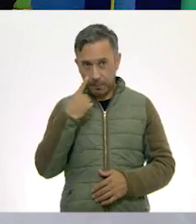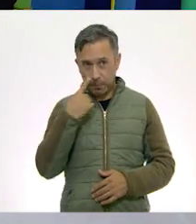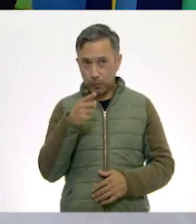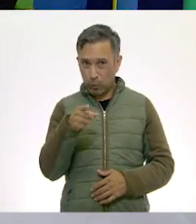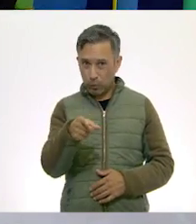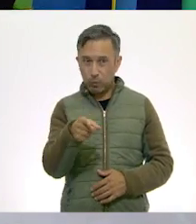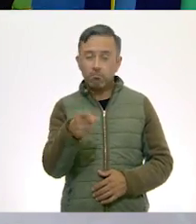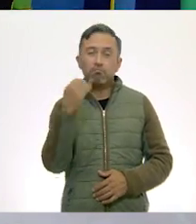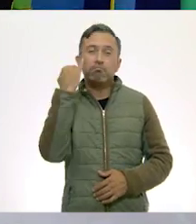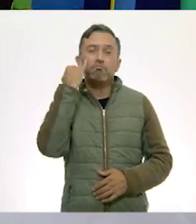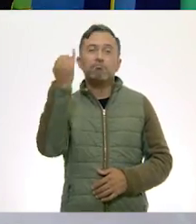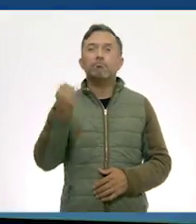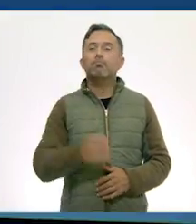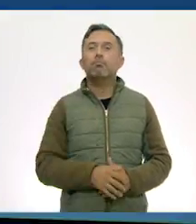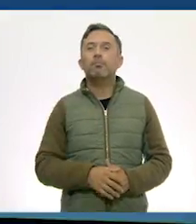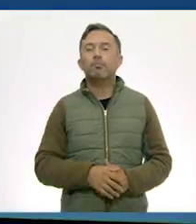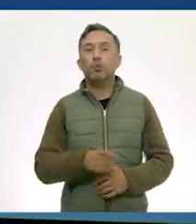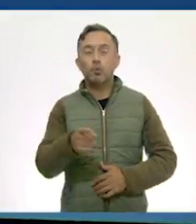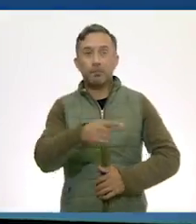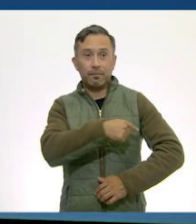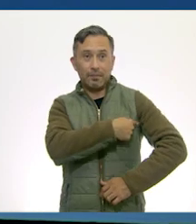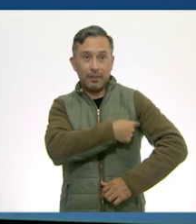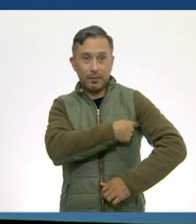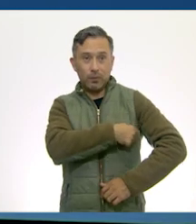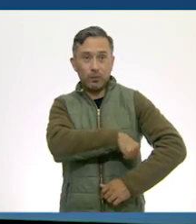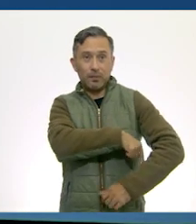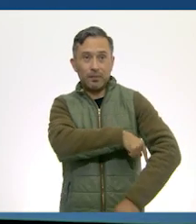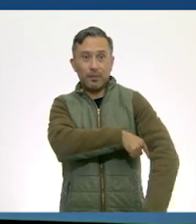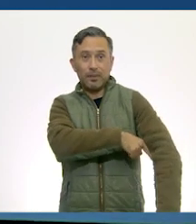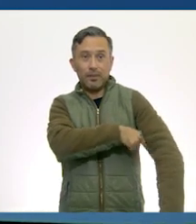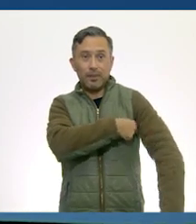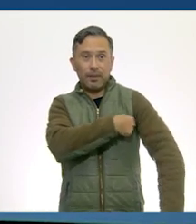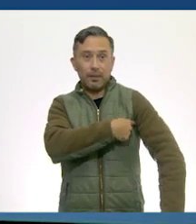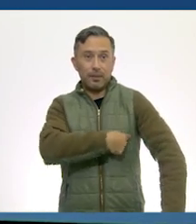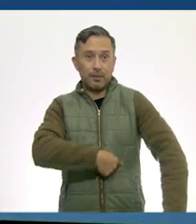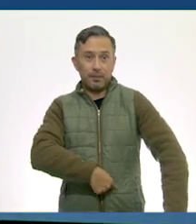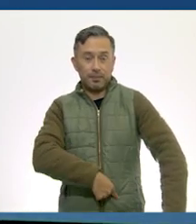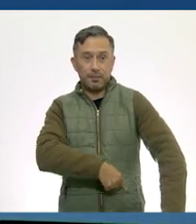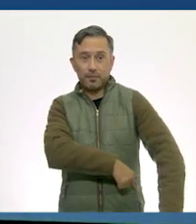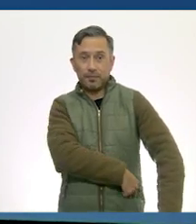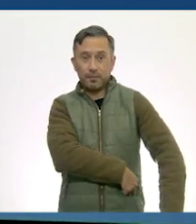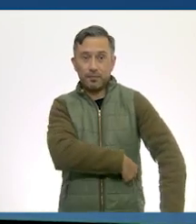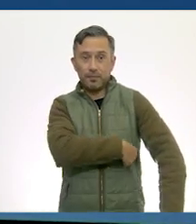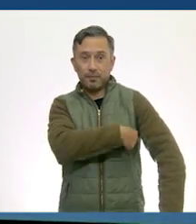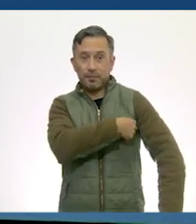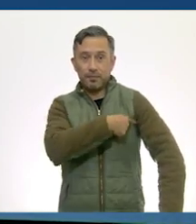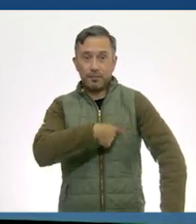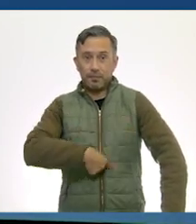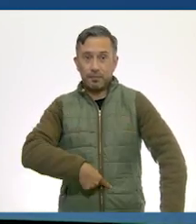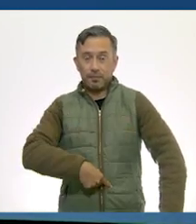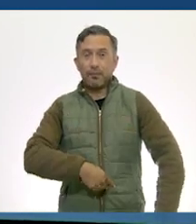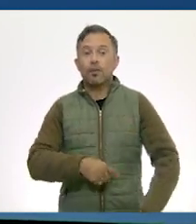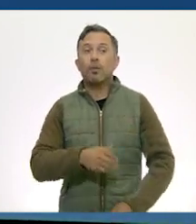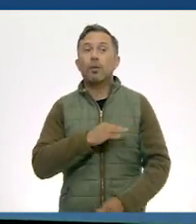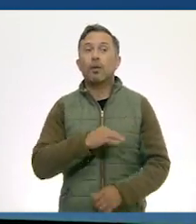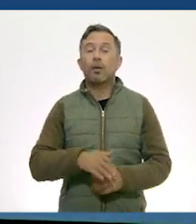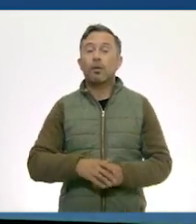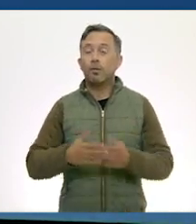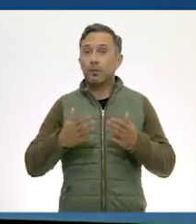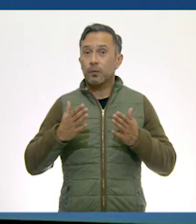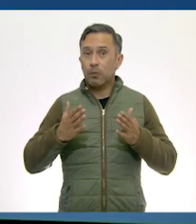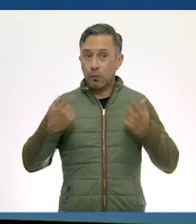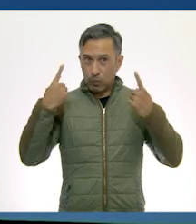de cuenta que tu axila es el vértice, Ok. El Mi axila es tronco. vértice. forma